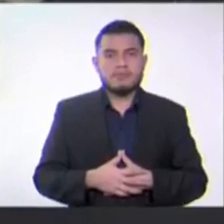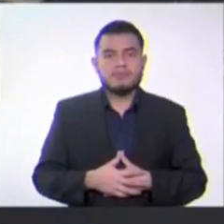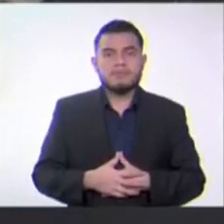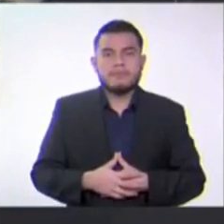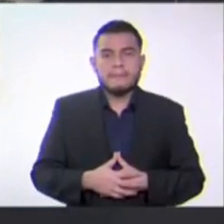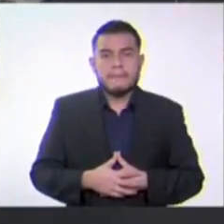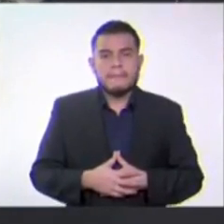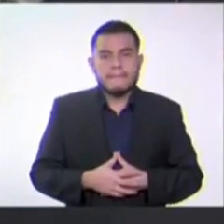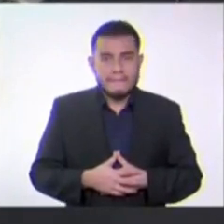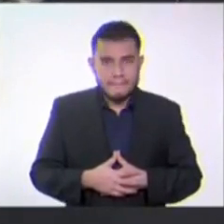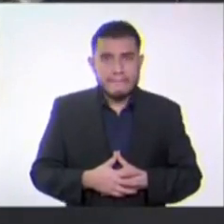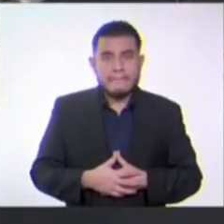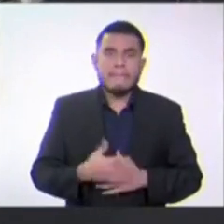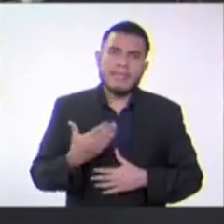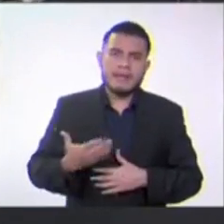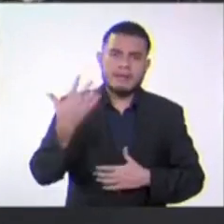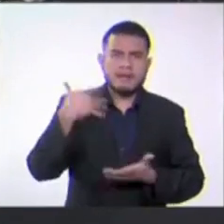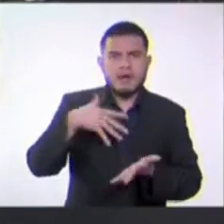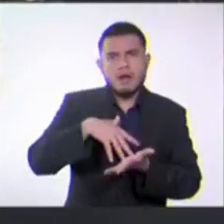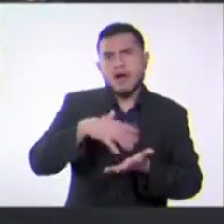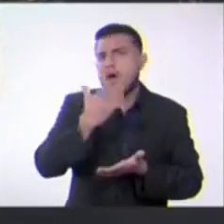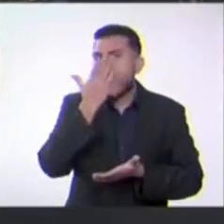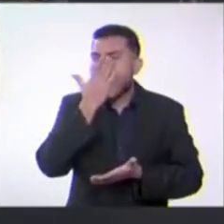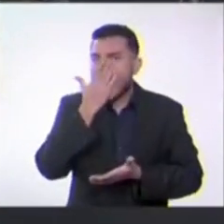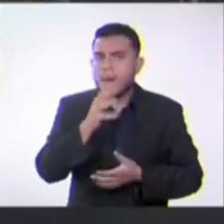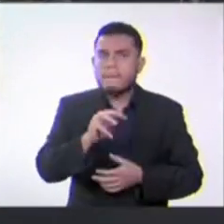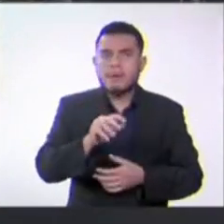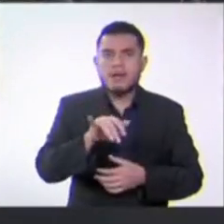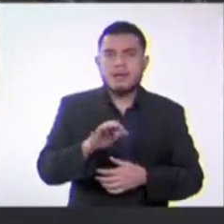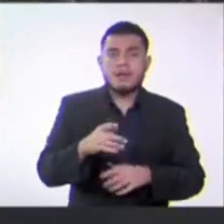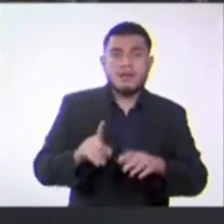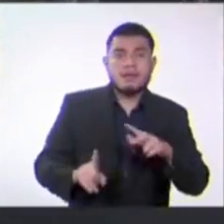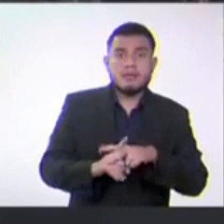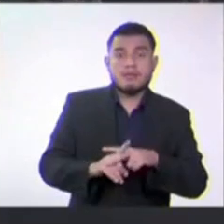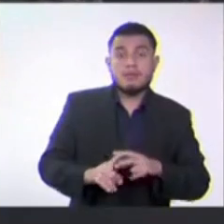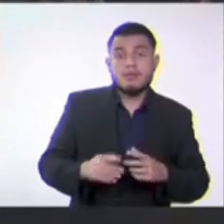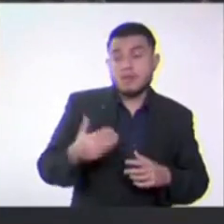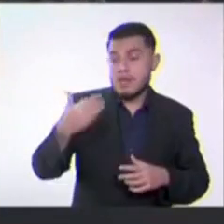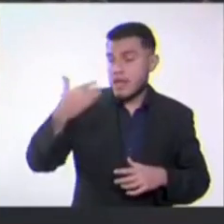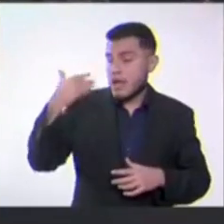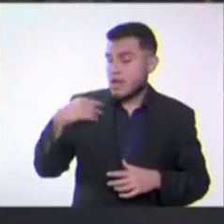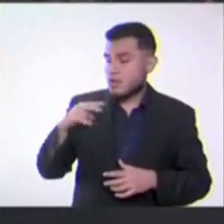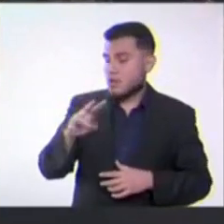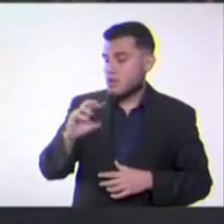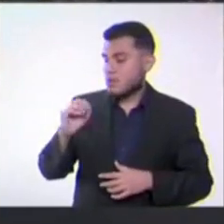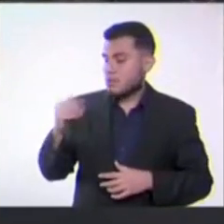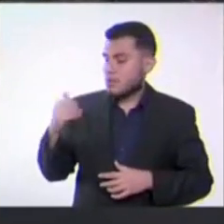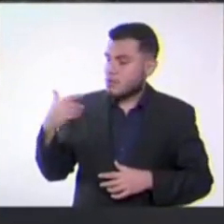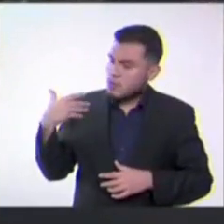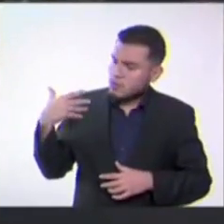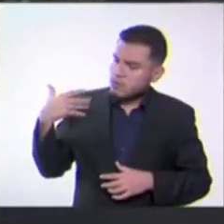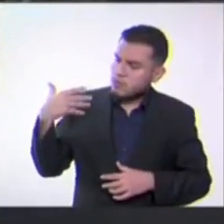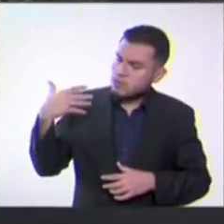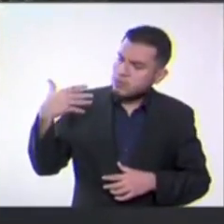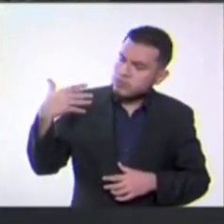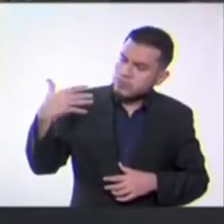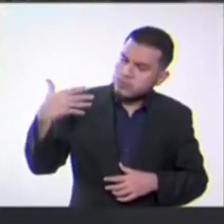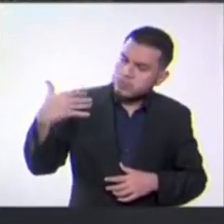La civilización maya existió desde los 2000 antes de la era común hasta